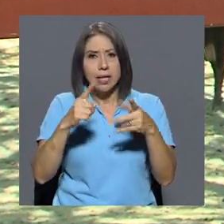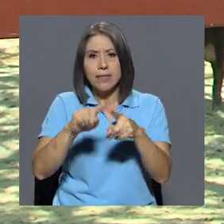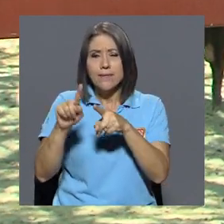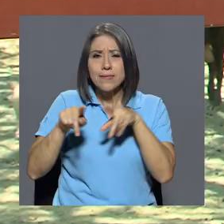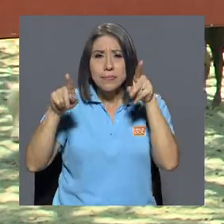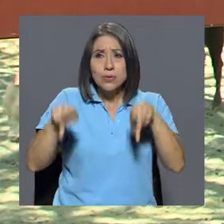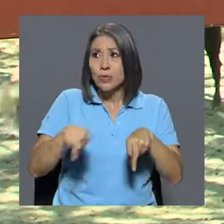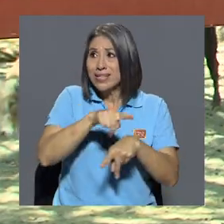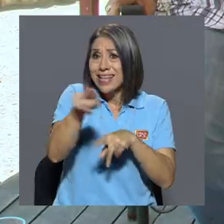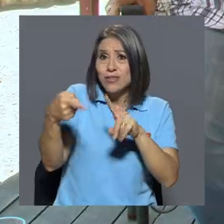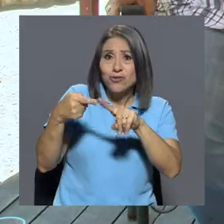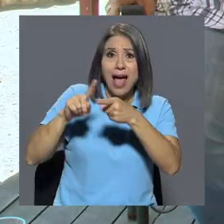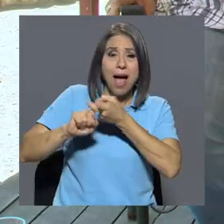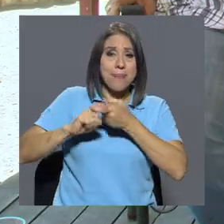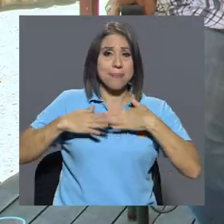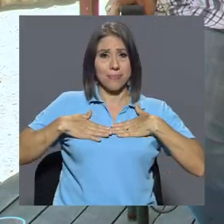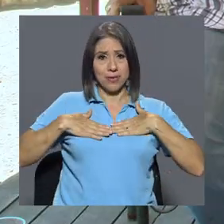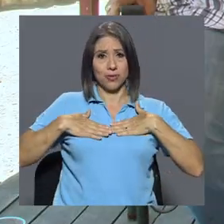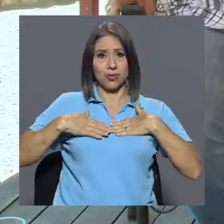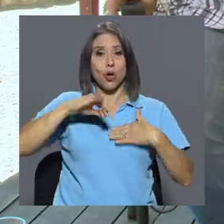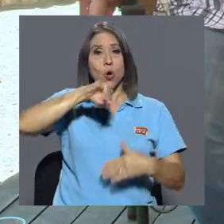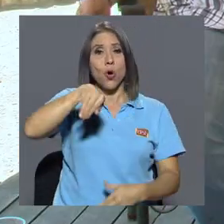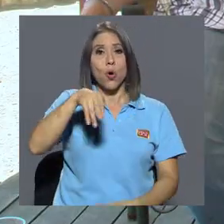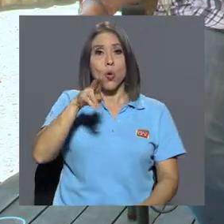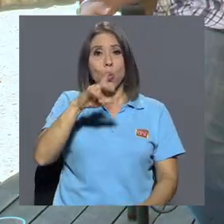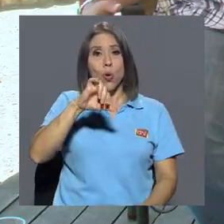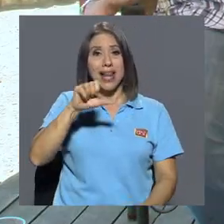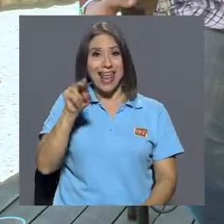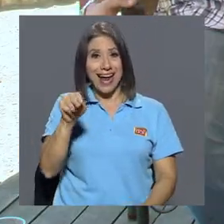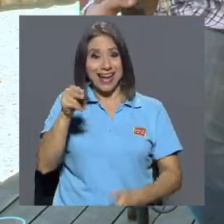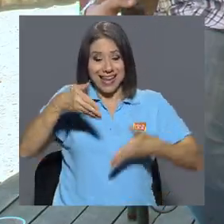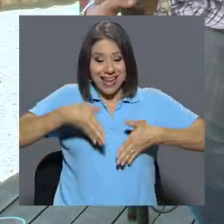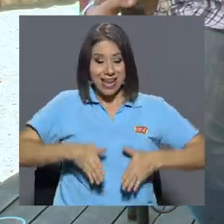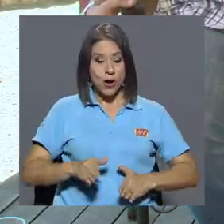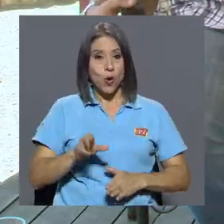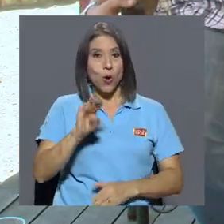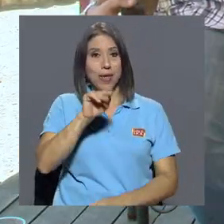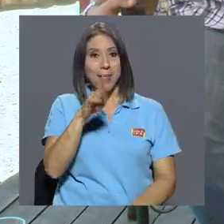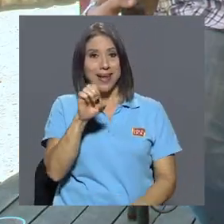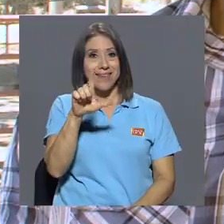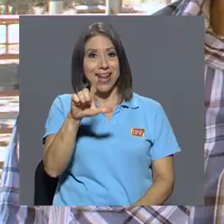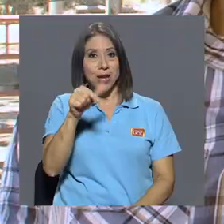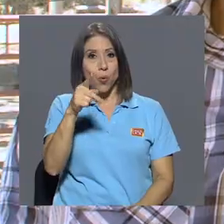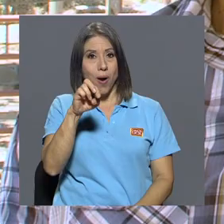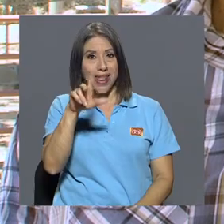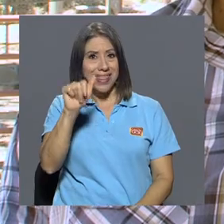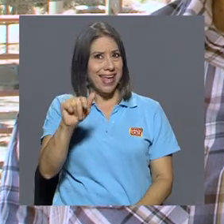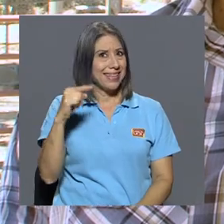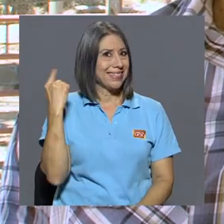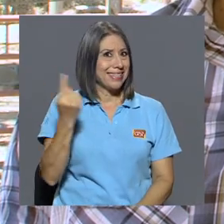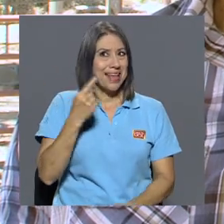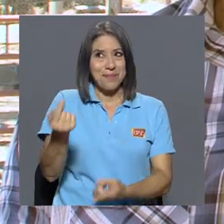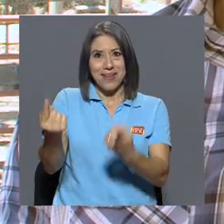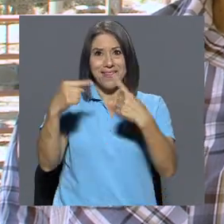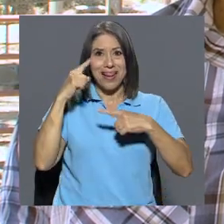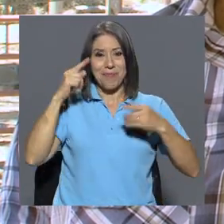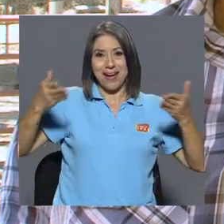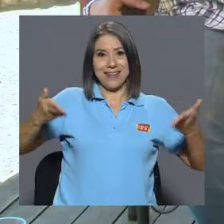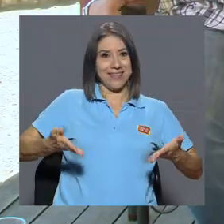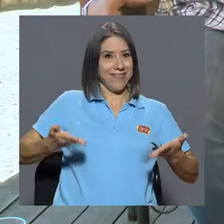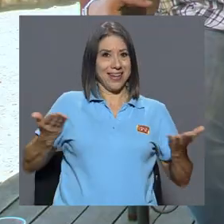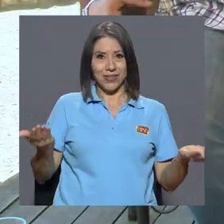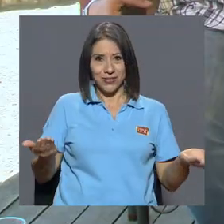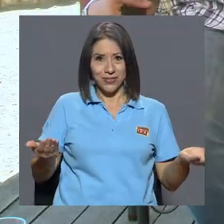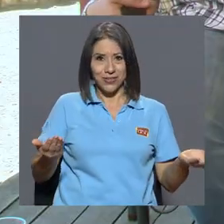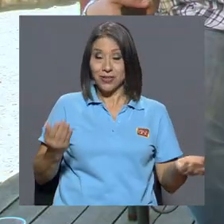Son mis amigos. Julián, el hijo de Maribel, llega casi siempre a recibirnos ahí al rancho en Juliantla. Qué bonito.